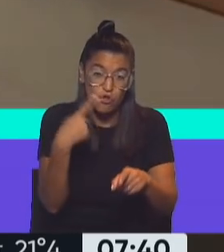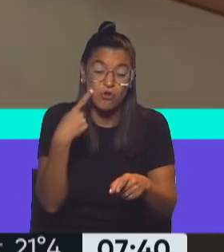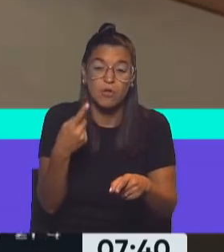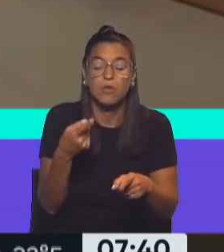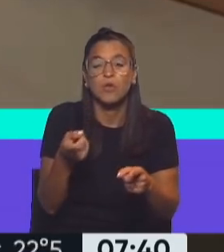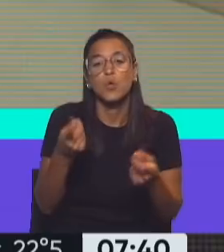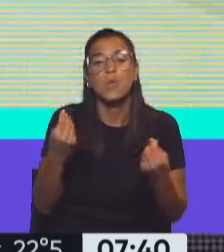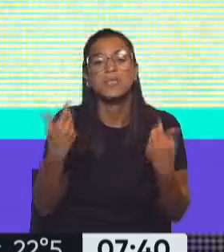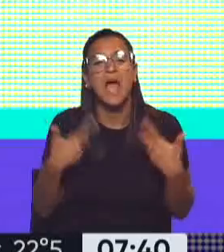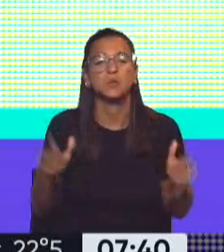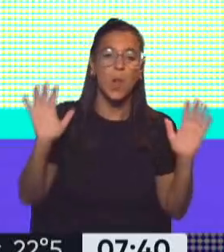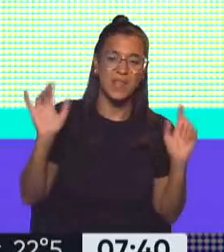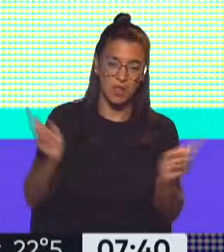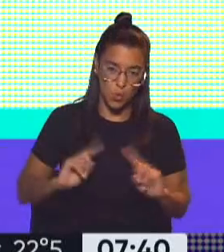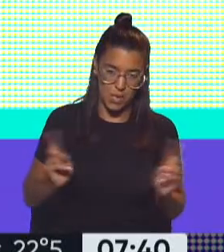no casualmente,